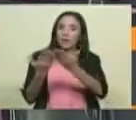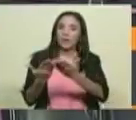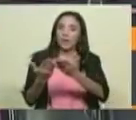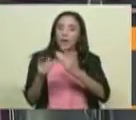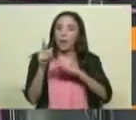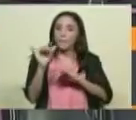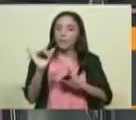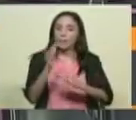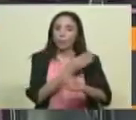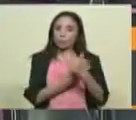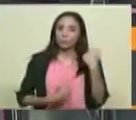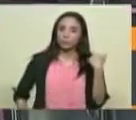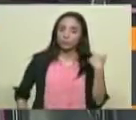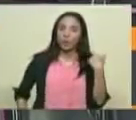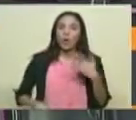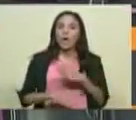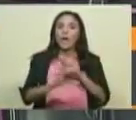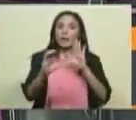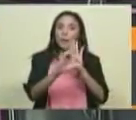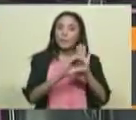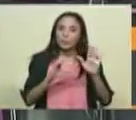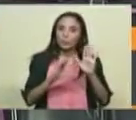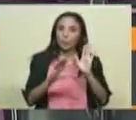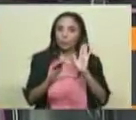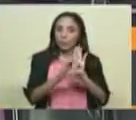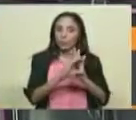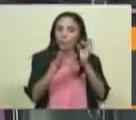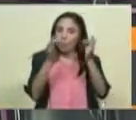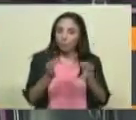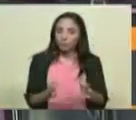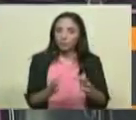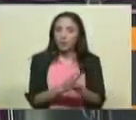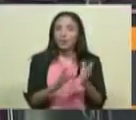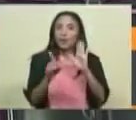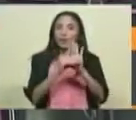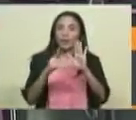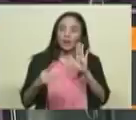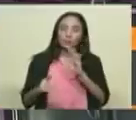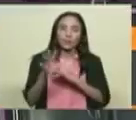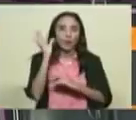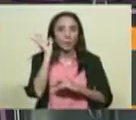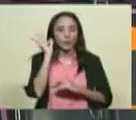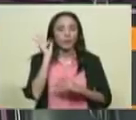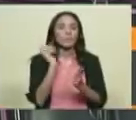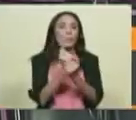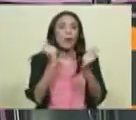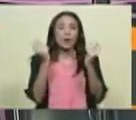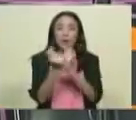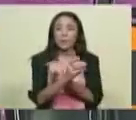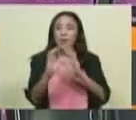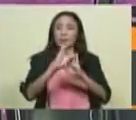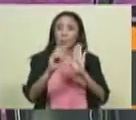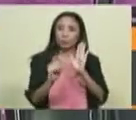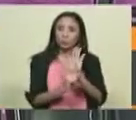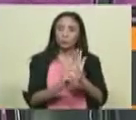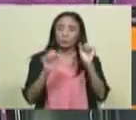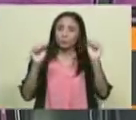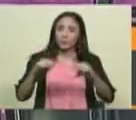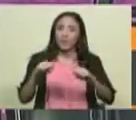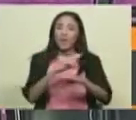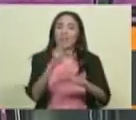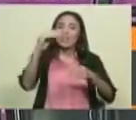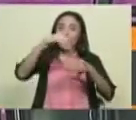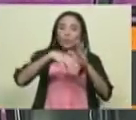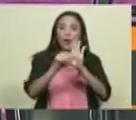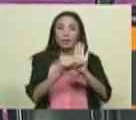el capítulo de los derechos de la mujer que va a transversalizar toda la constitución que vamos a mejorar. Así que le haremos